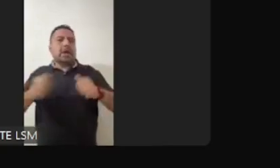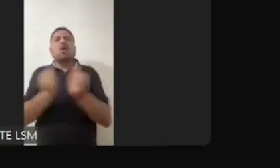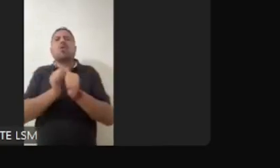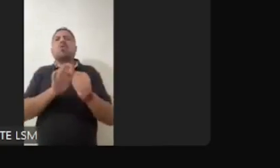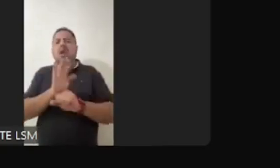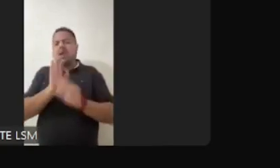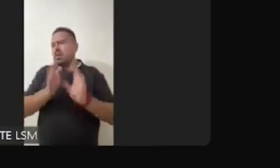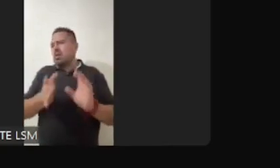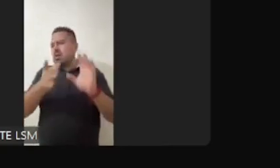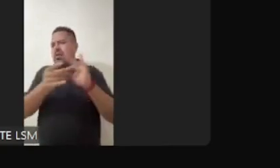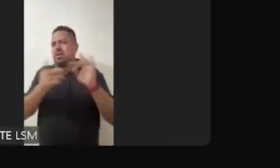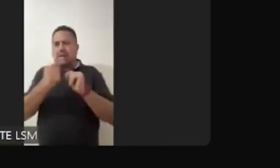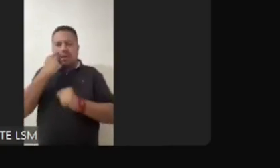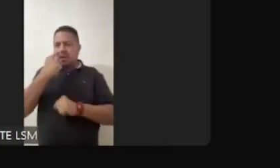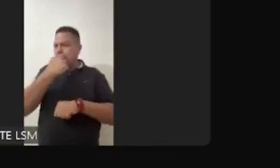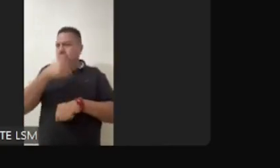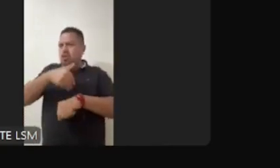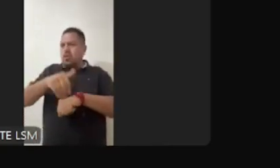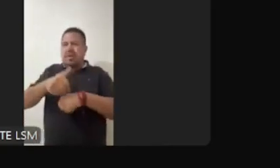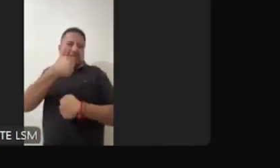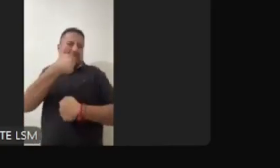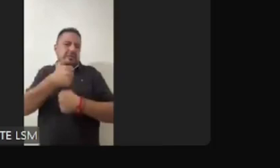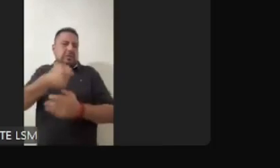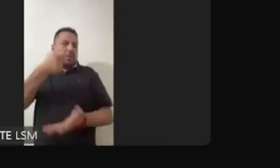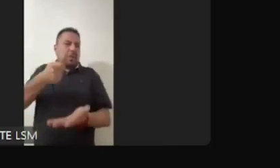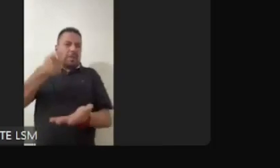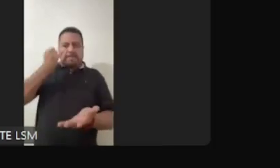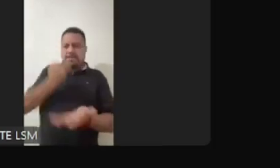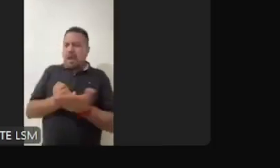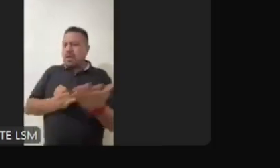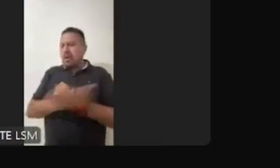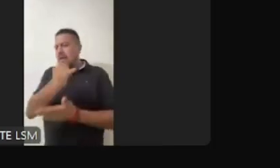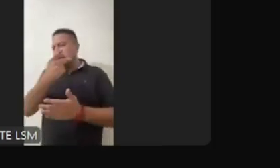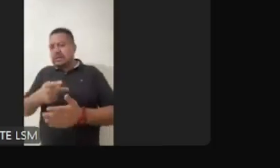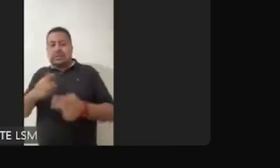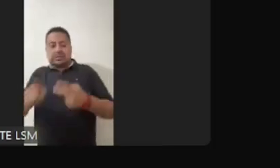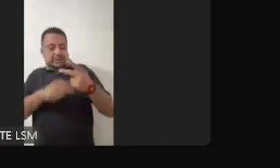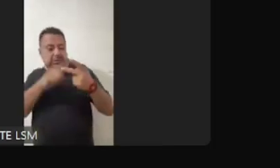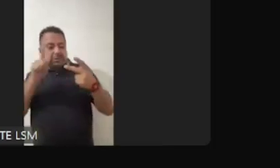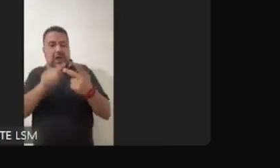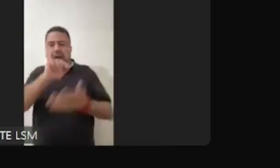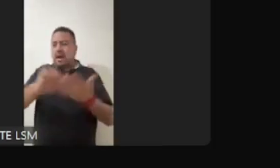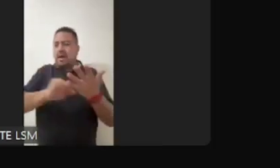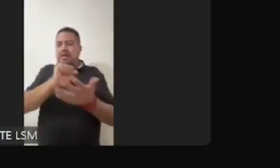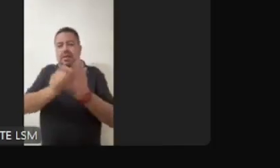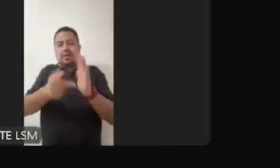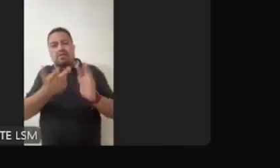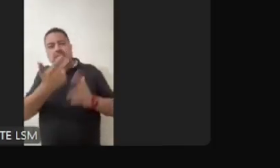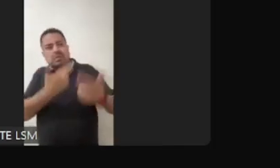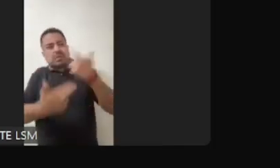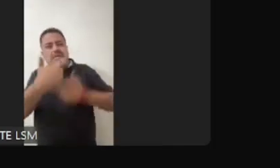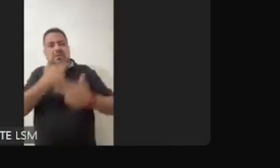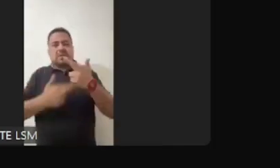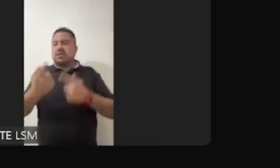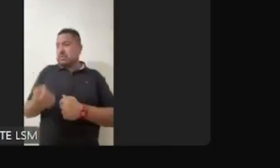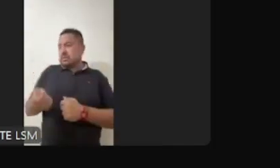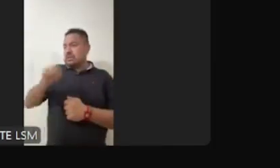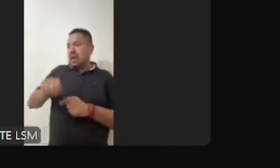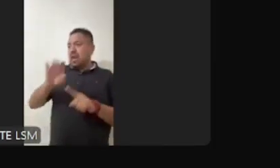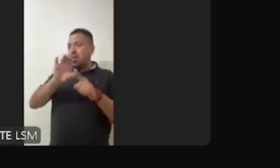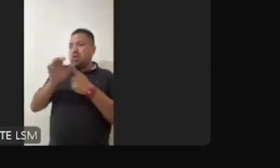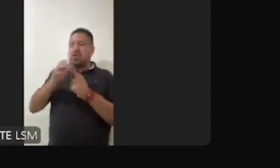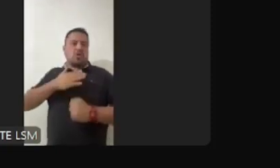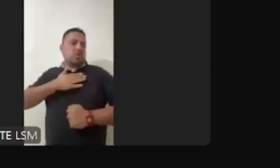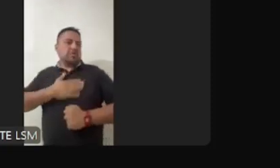expuesto en el considerando sexto de esta ejecutoria segundo se revoca el acto impugnado en consecuencia se ordena la comisión de